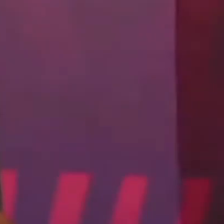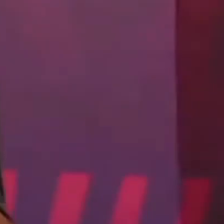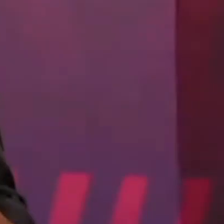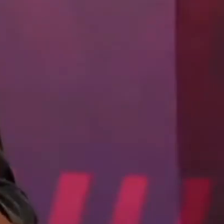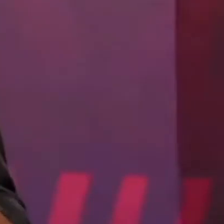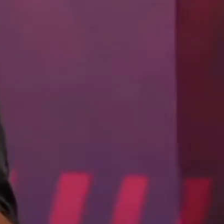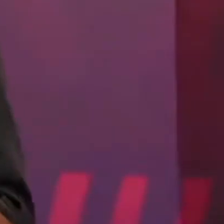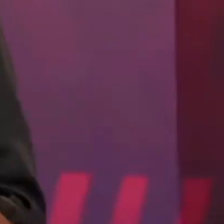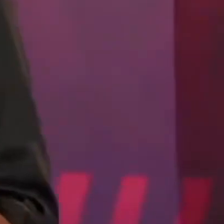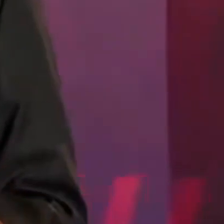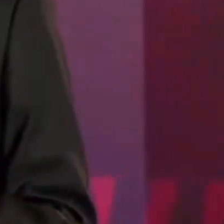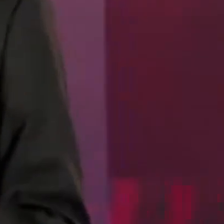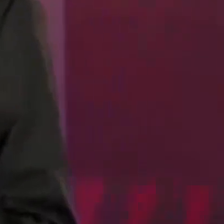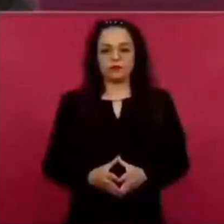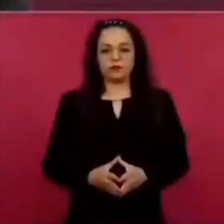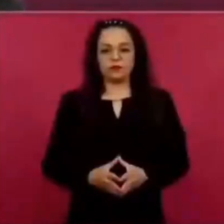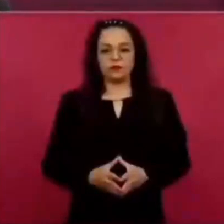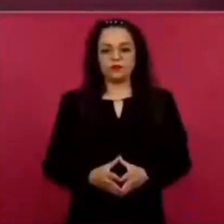Entonces,